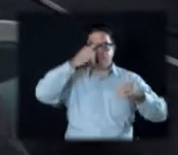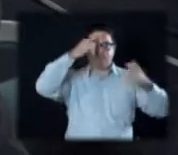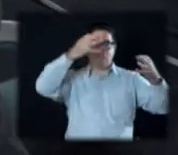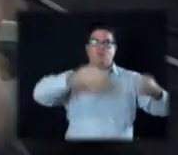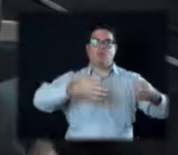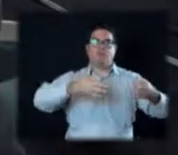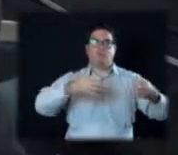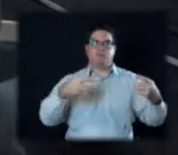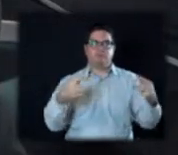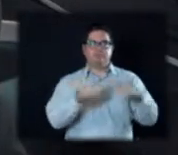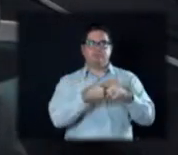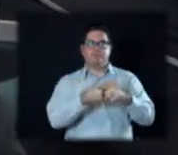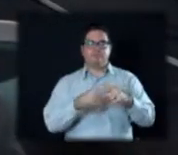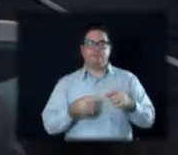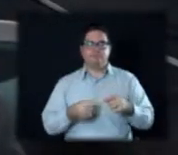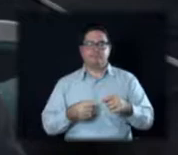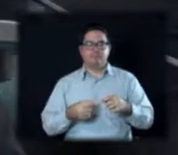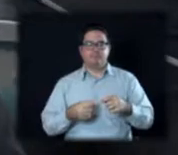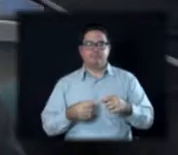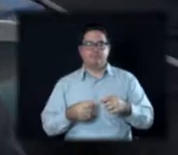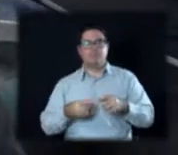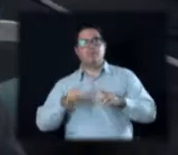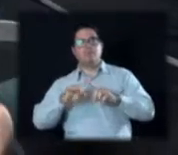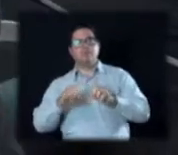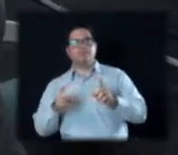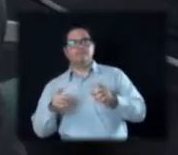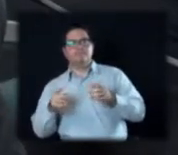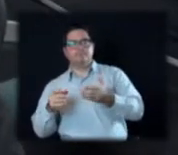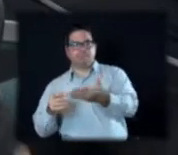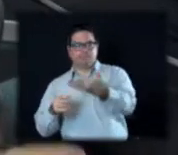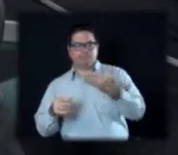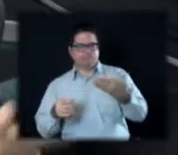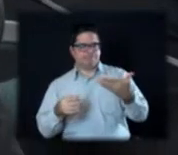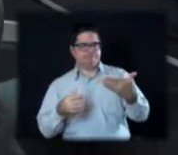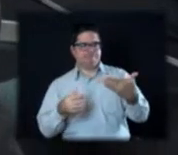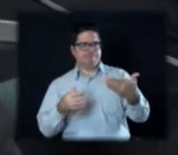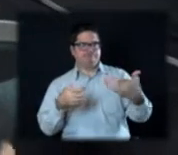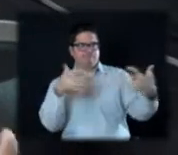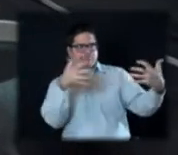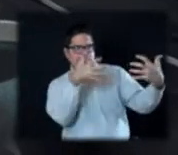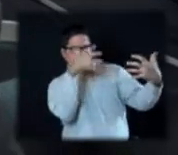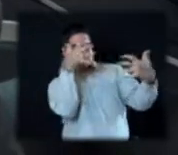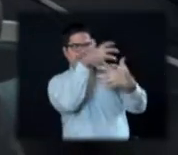que va a exceder solamente un año, pero va a crear un traslapo